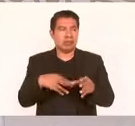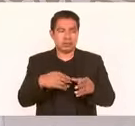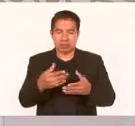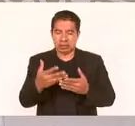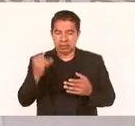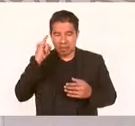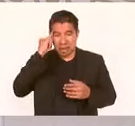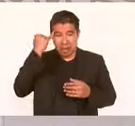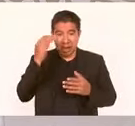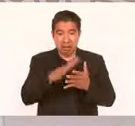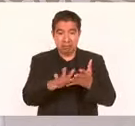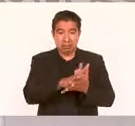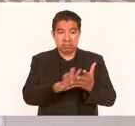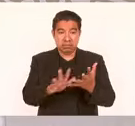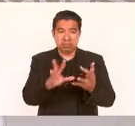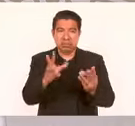indígena,